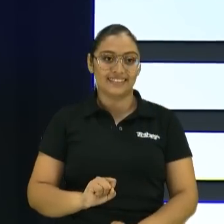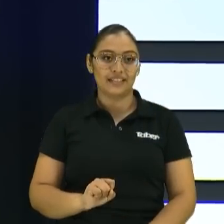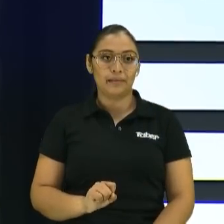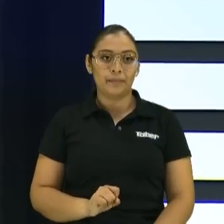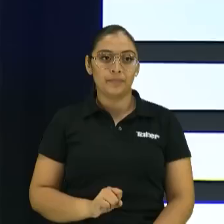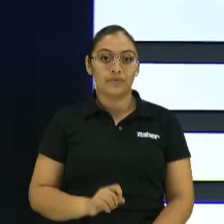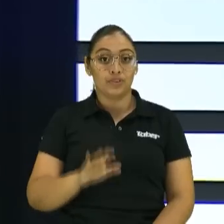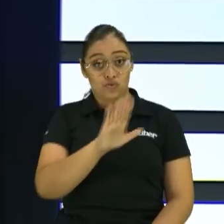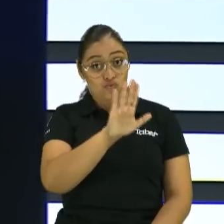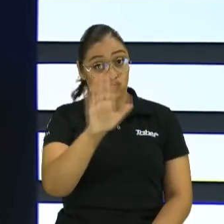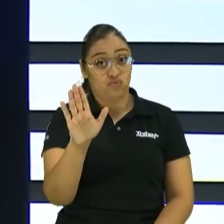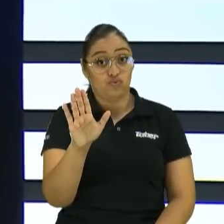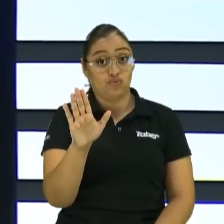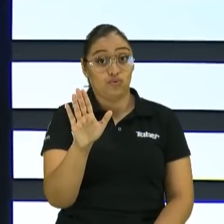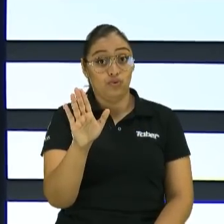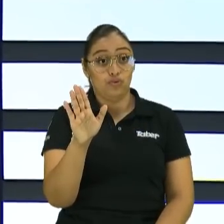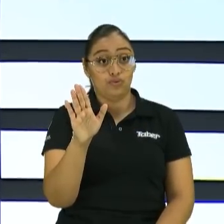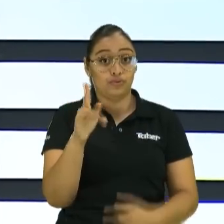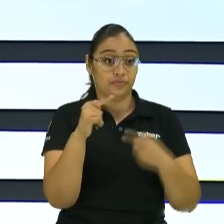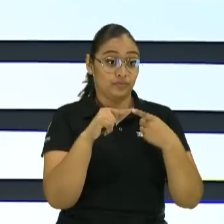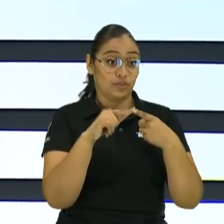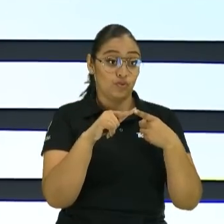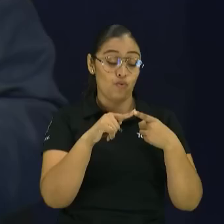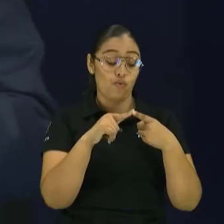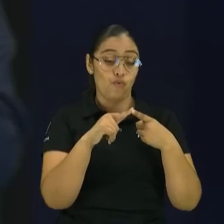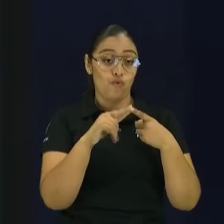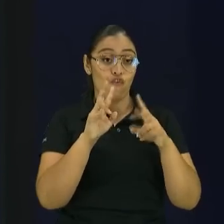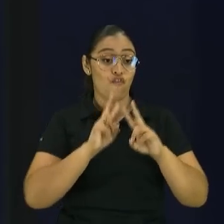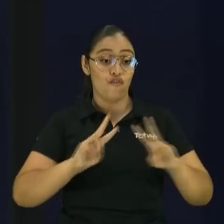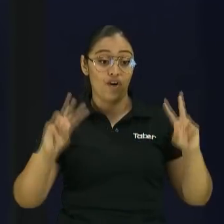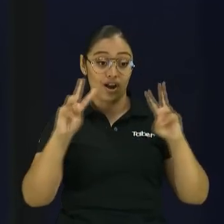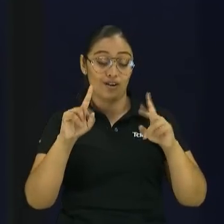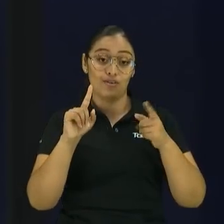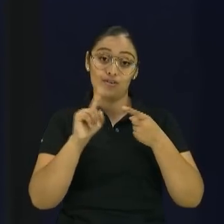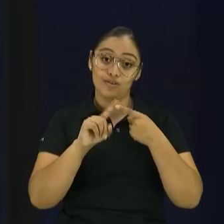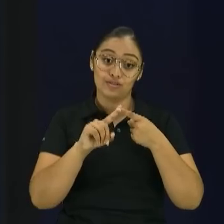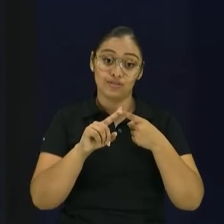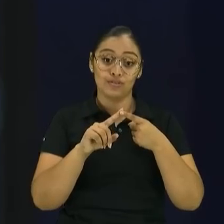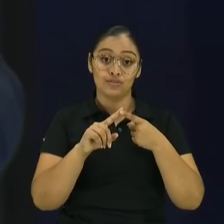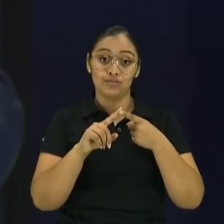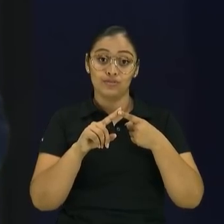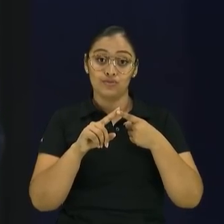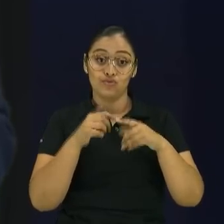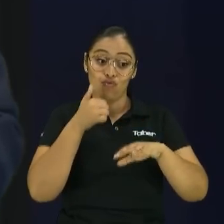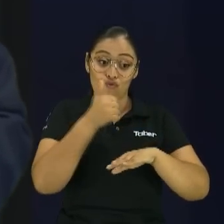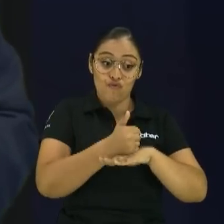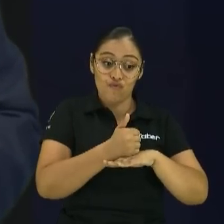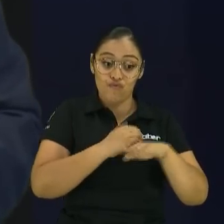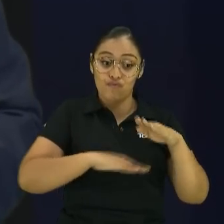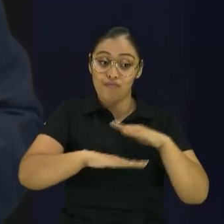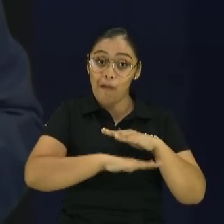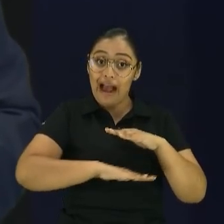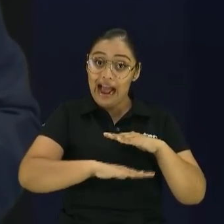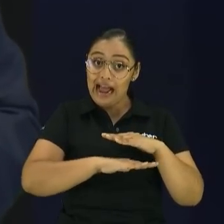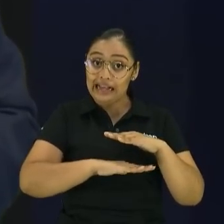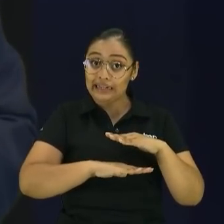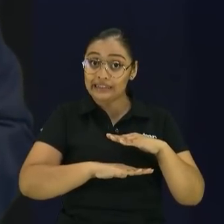tus principios tus valores desde el día que llegaste a Cristo ya cambiaron